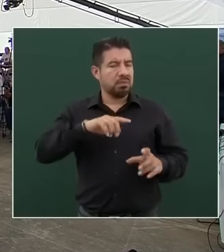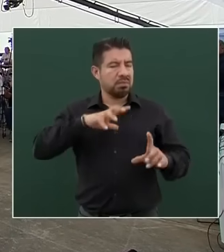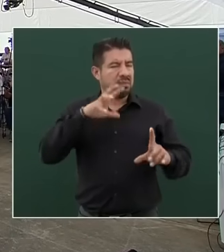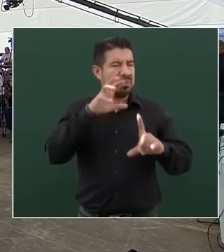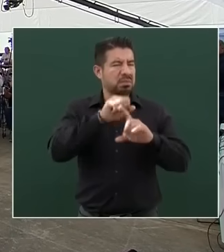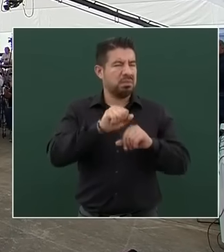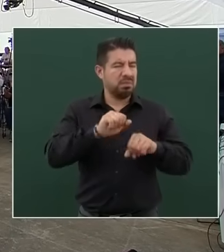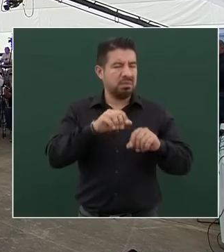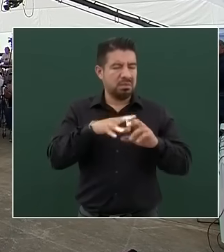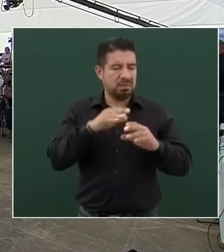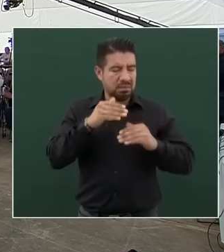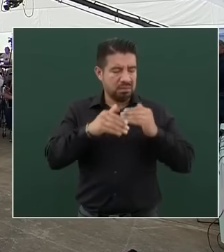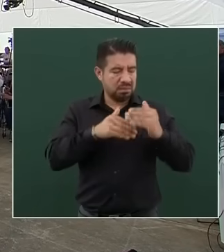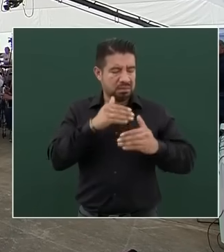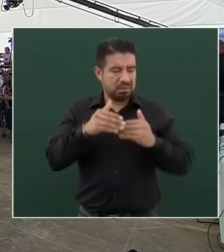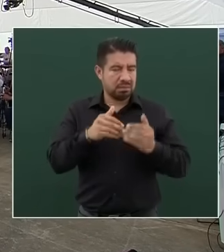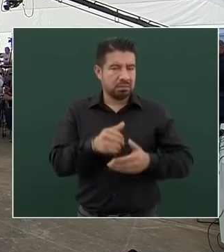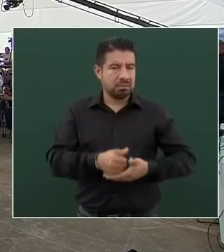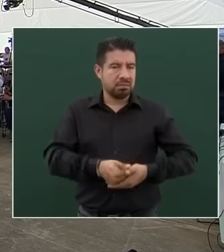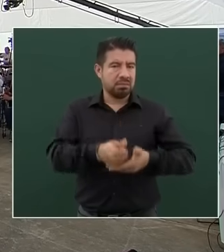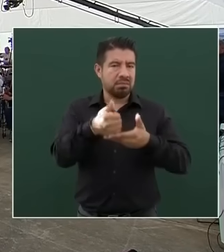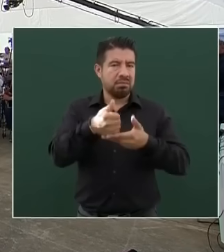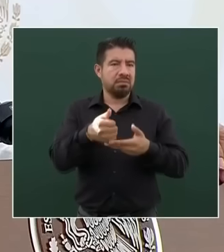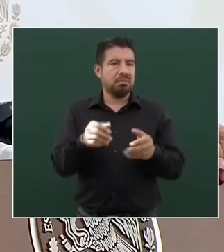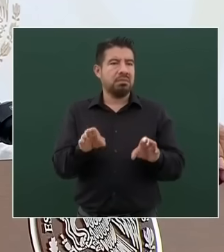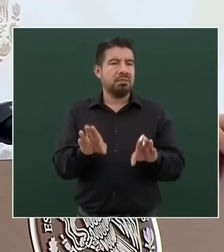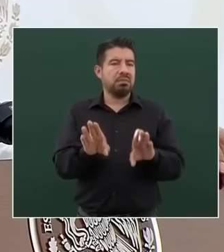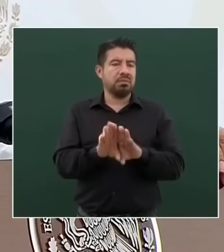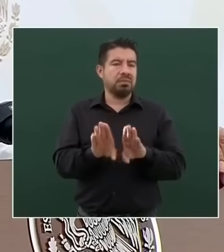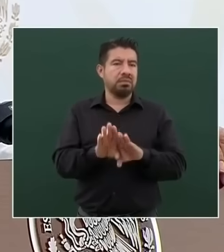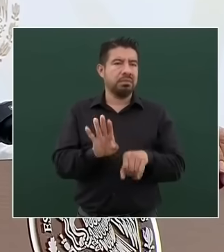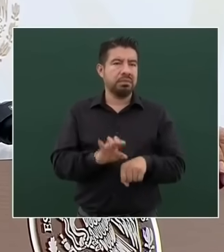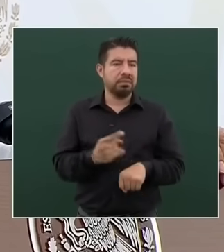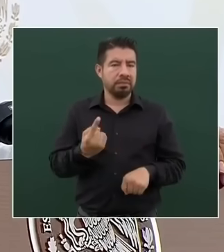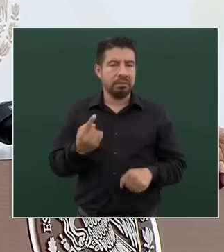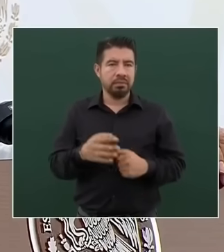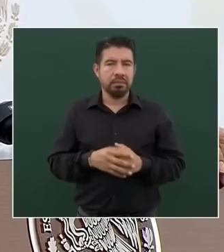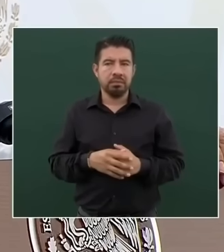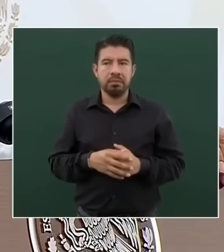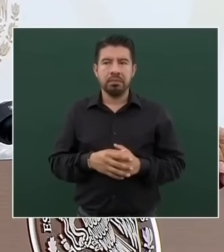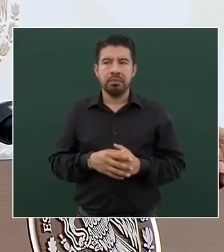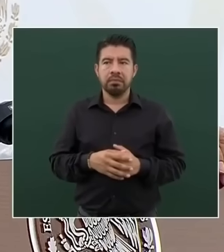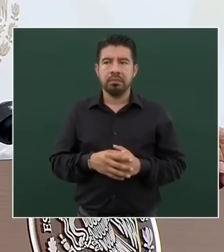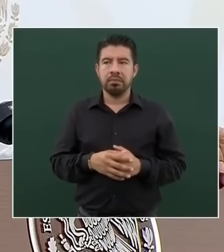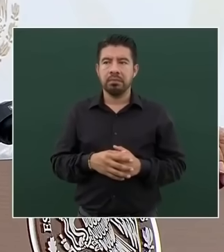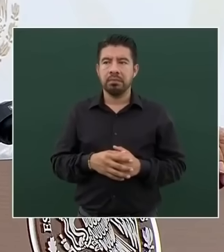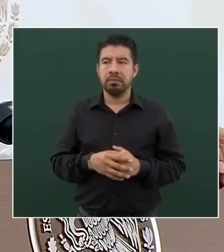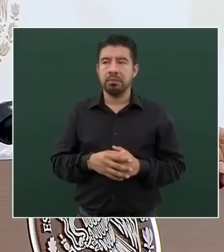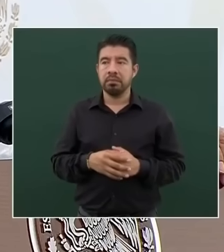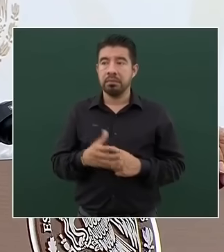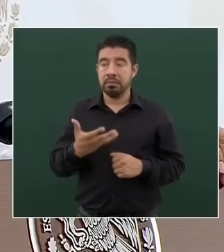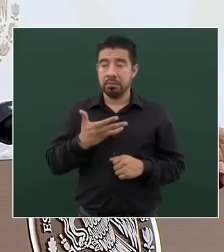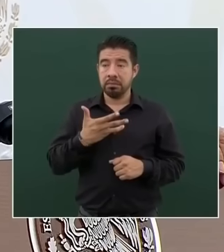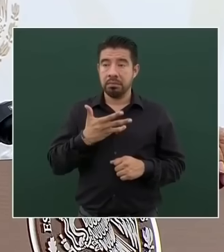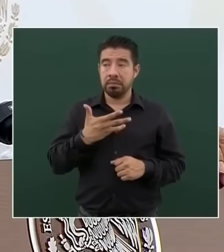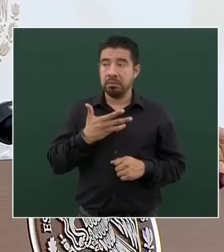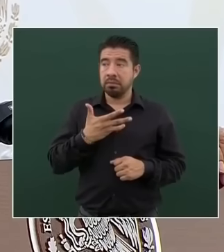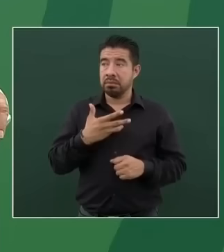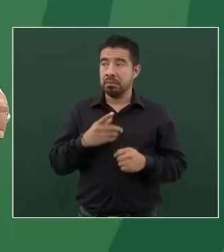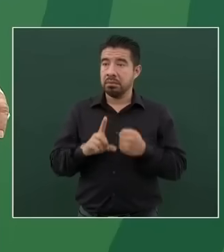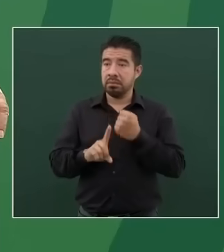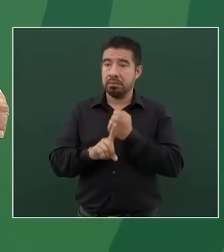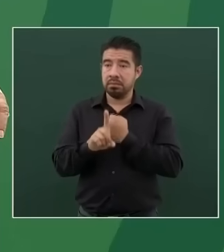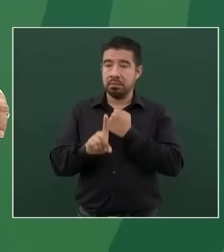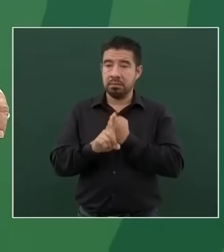ha ayudado mucho no solo es que tenemos